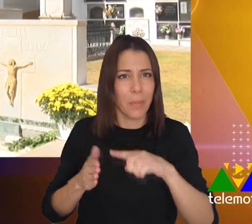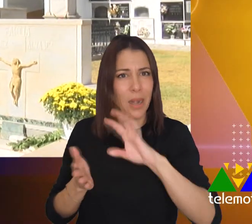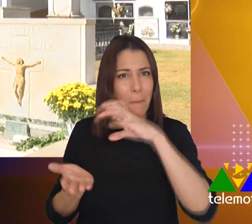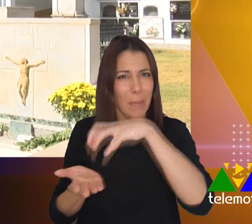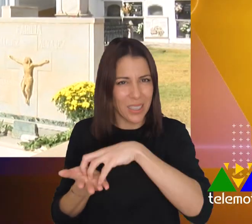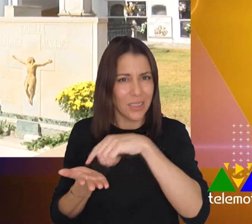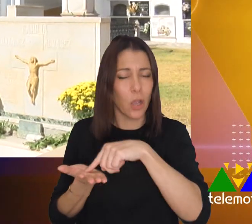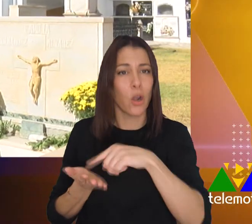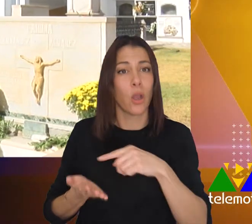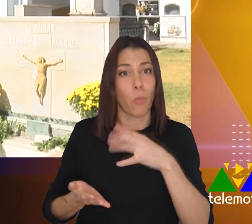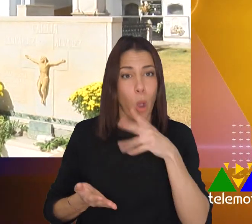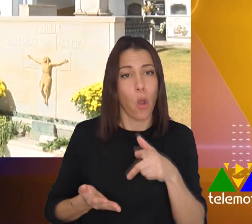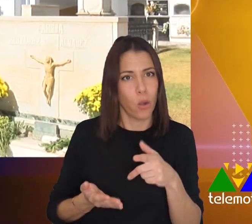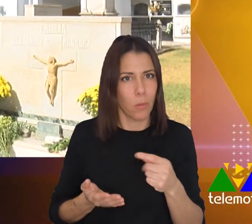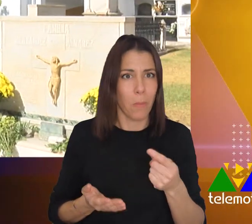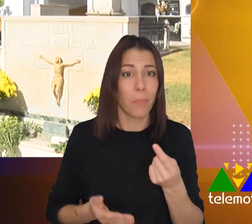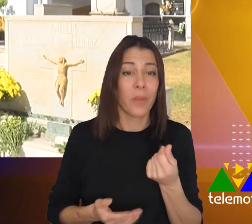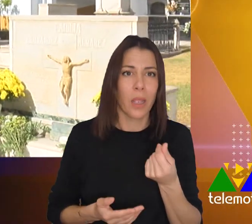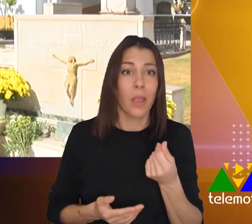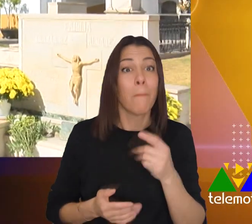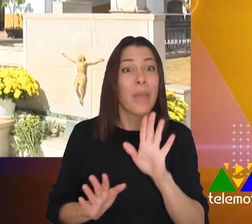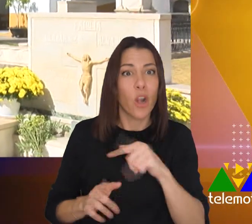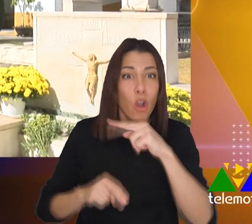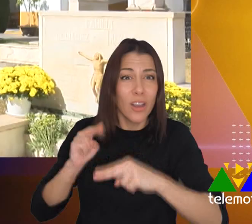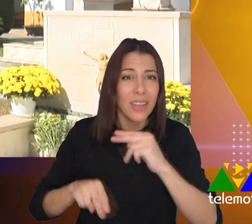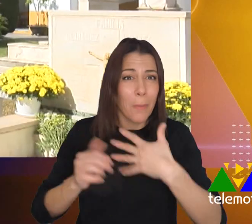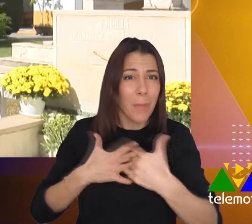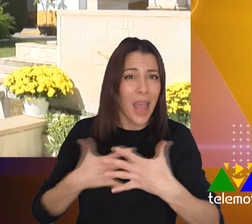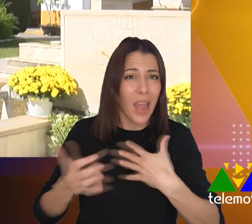y se hizo con presos, curiosamente. Con presos que estaban